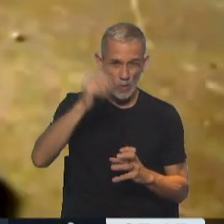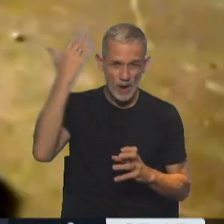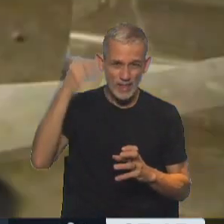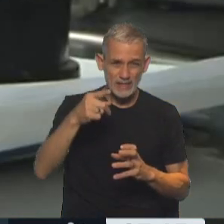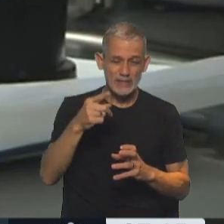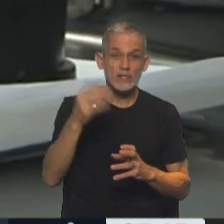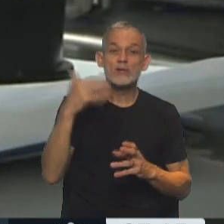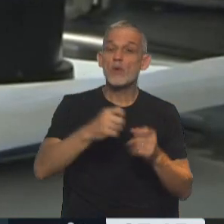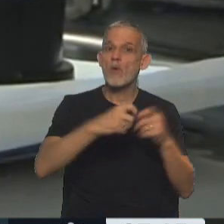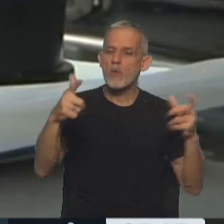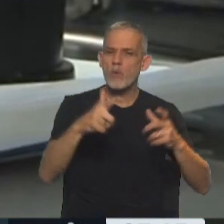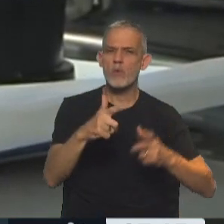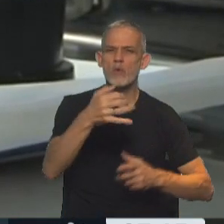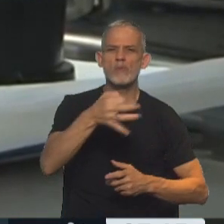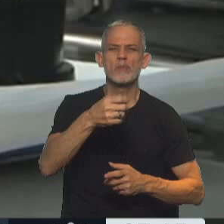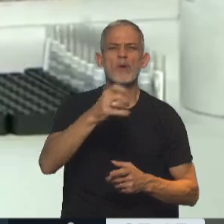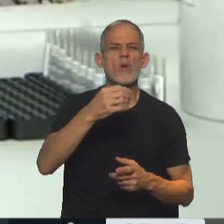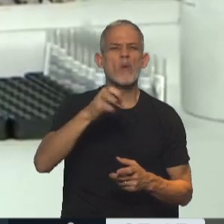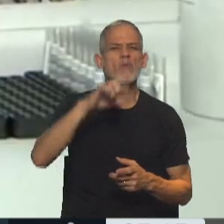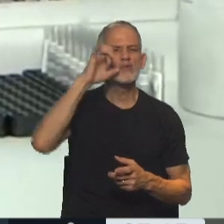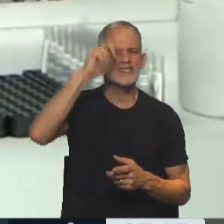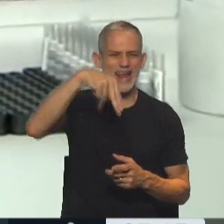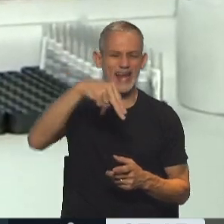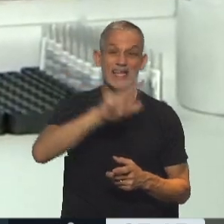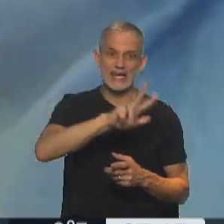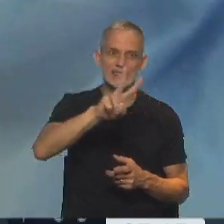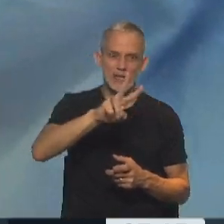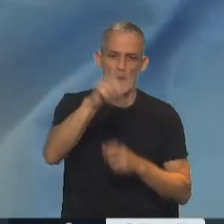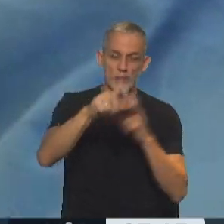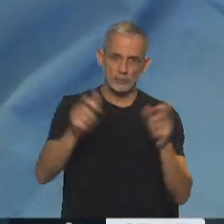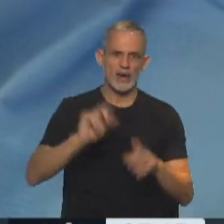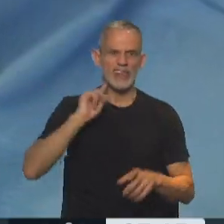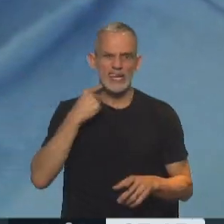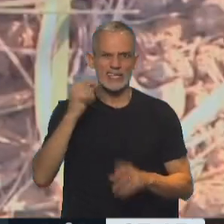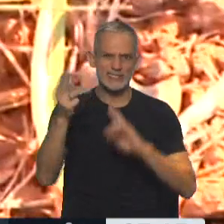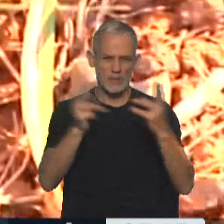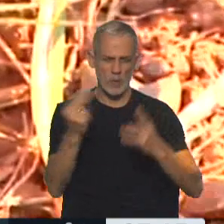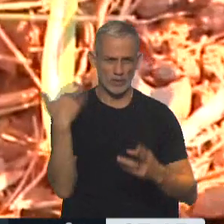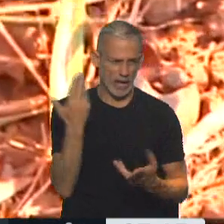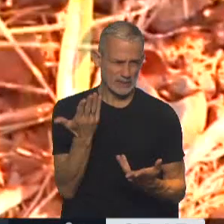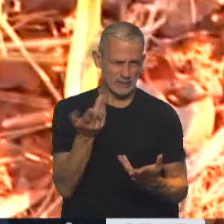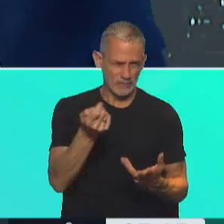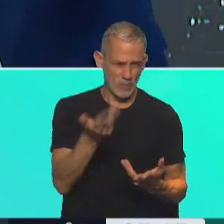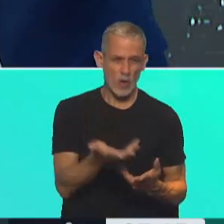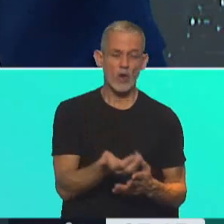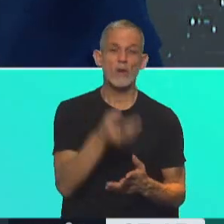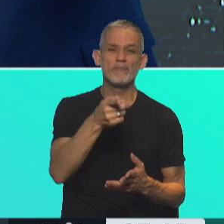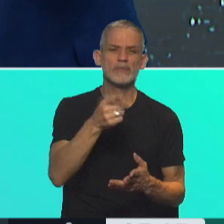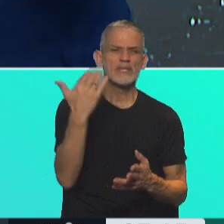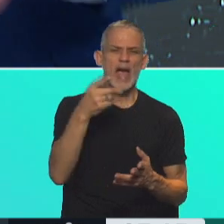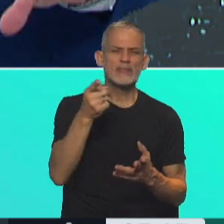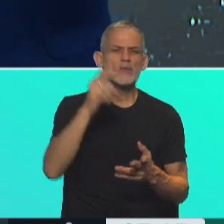el brote que tuvimos en la localidad de Puyén, con 32 casos, 13 fallecidos hace no mucho tiempo.